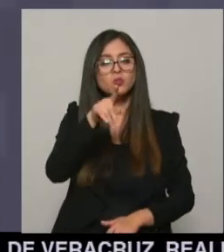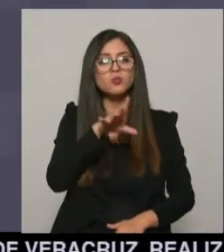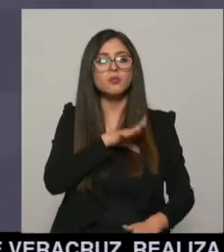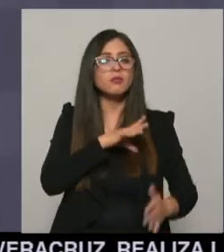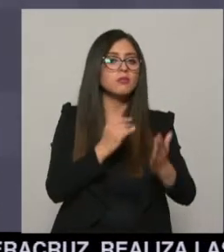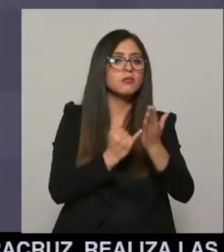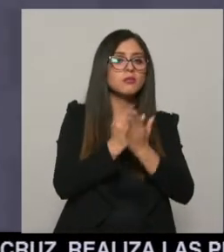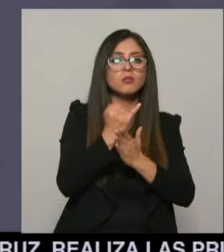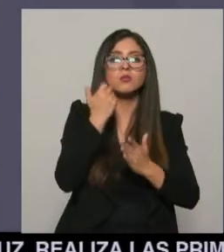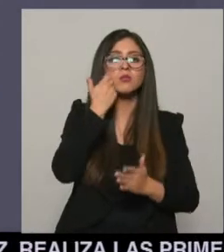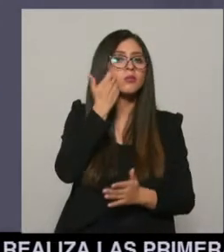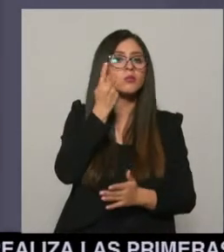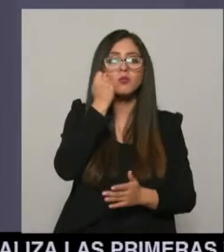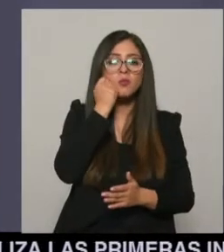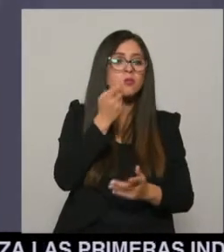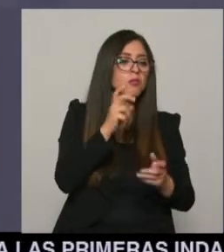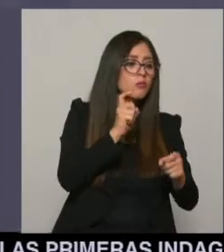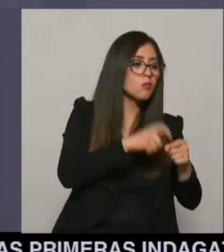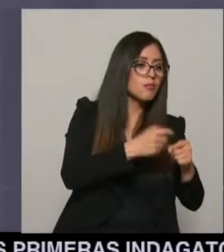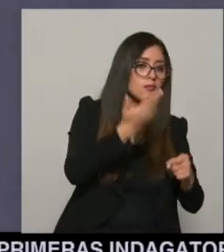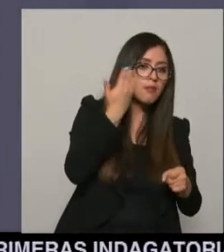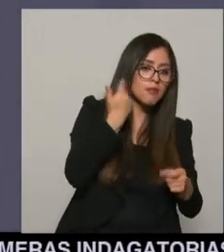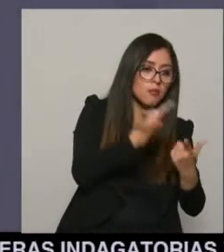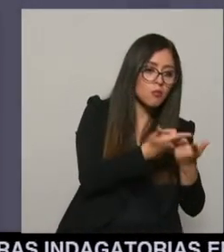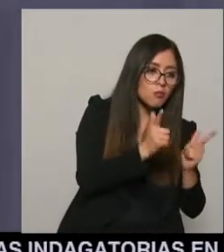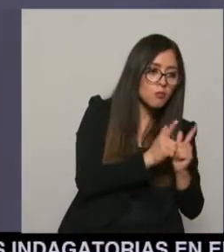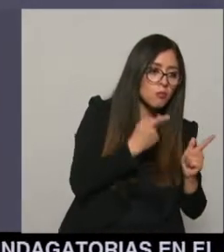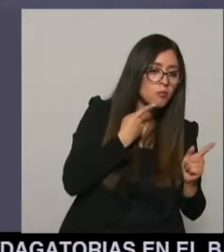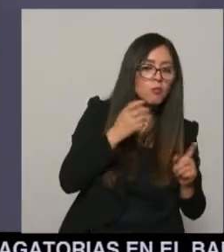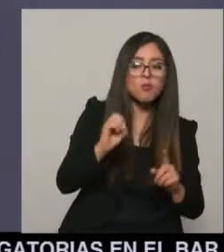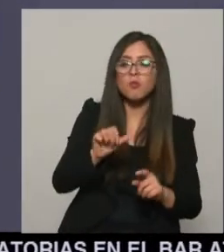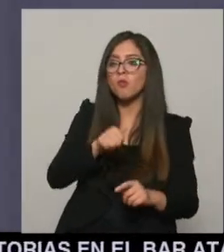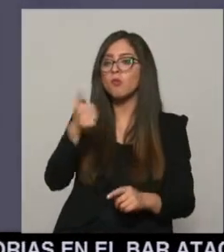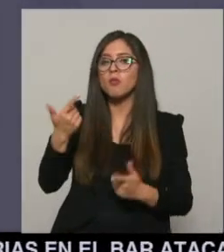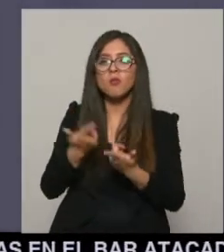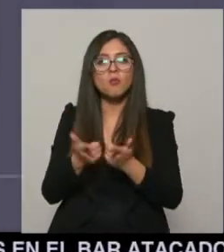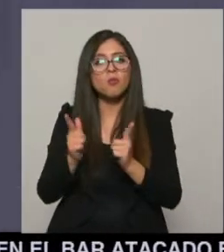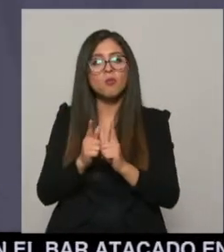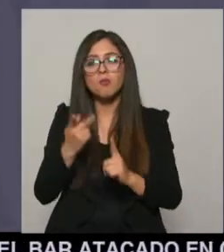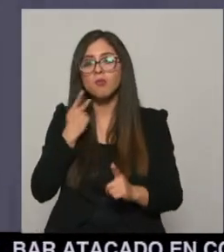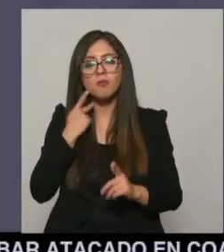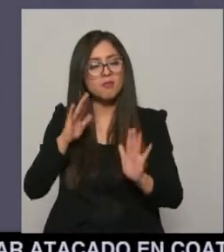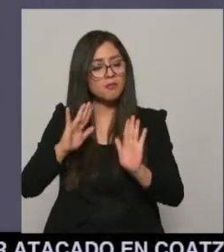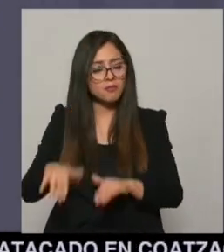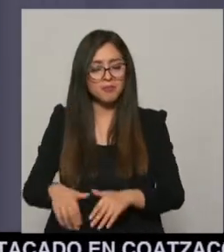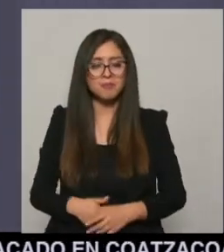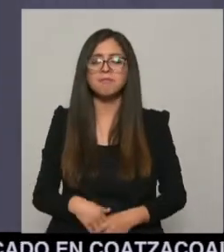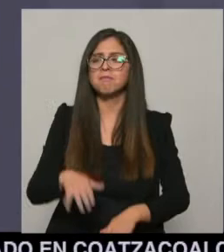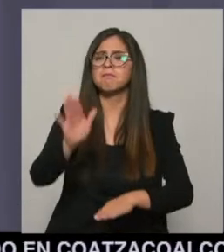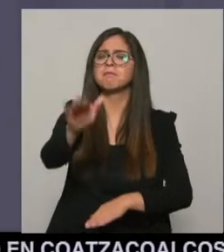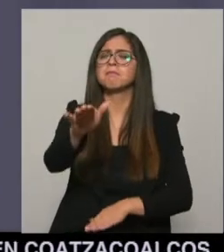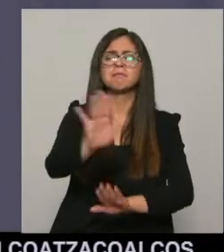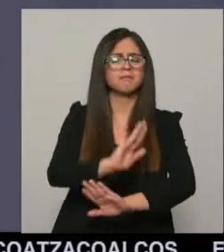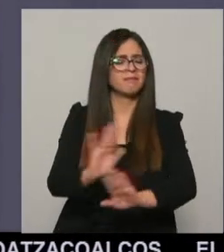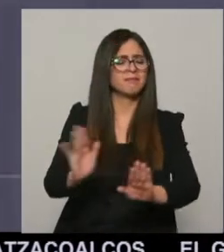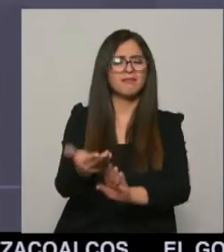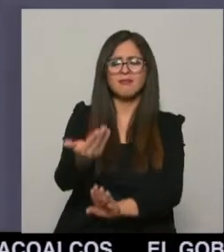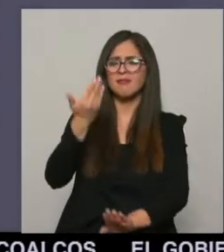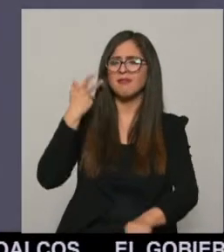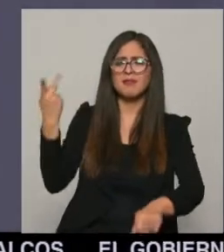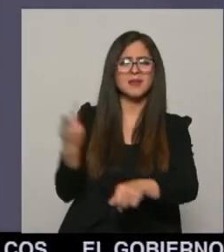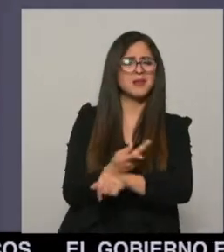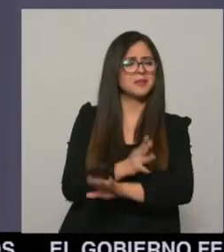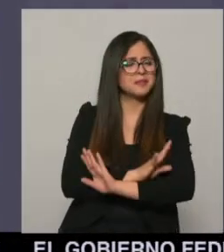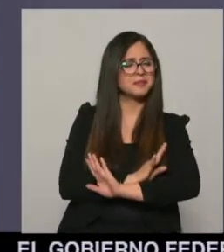partido por el cual llegaste, del partido revolucionario institucional. ¿Para qué nos quedamos en lo que ya pasó? Yo nada más diré una cosa, yo le tomo la palabra a José Luis de